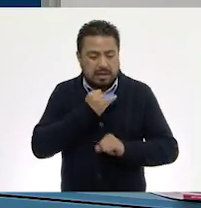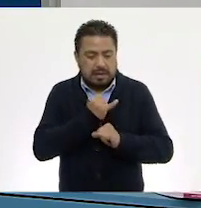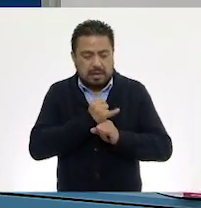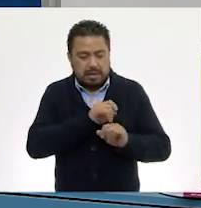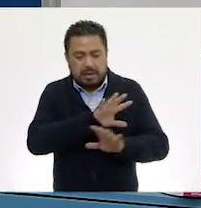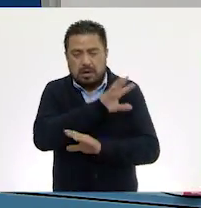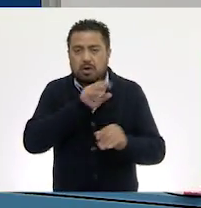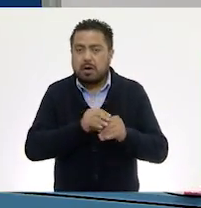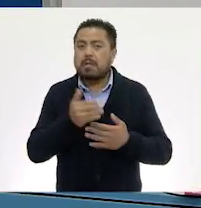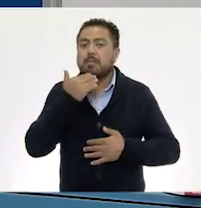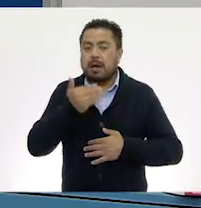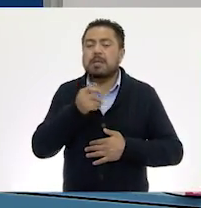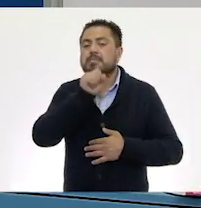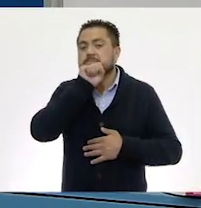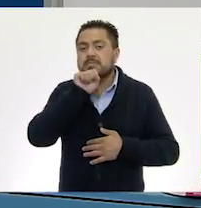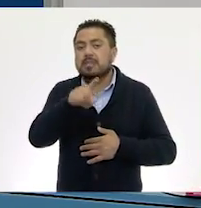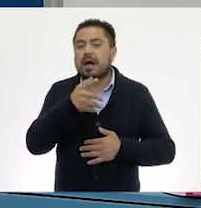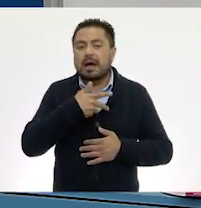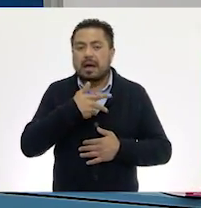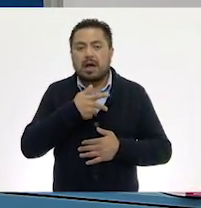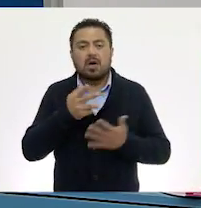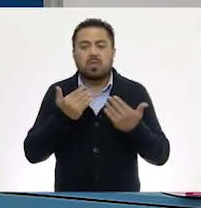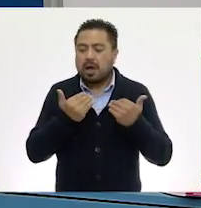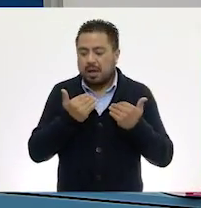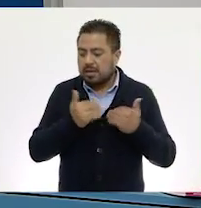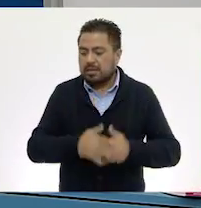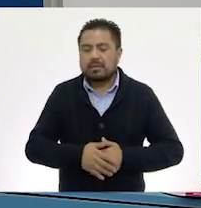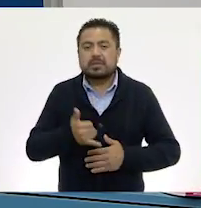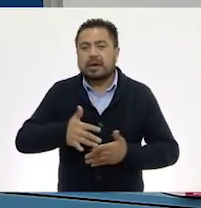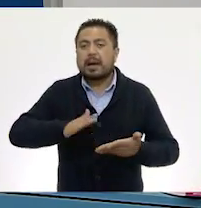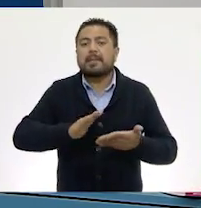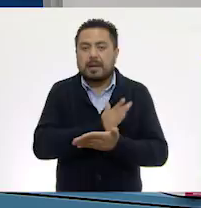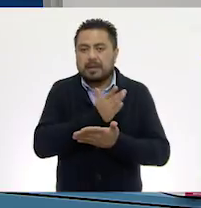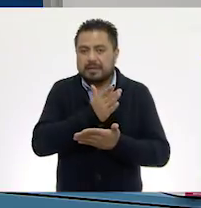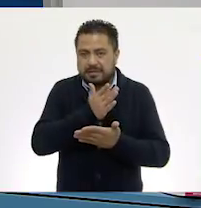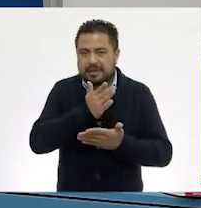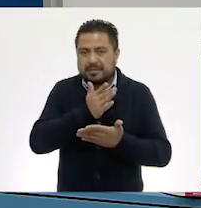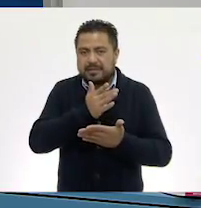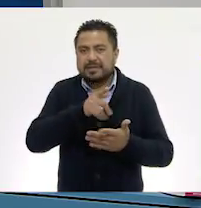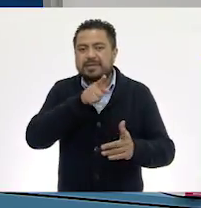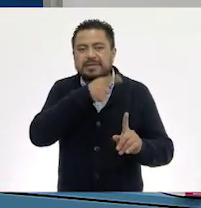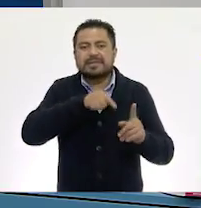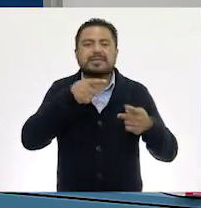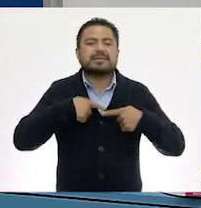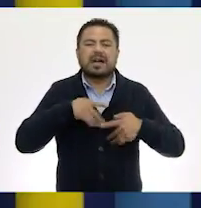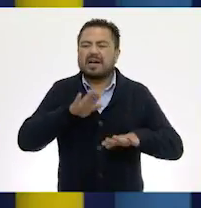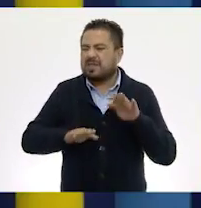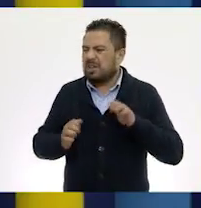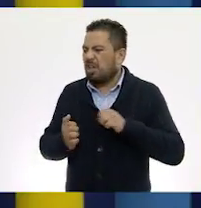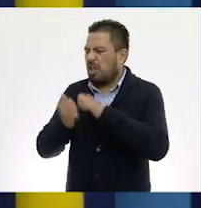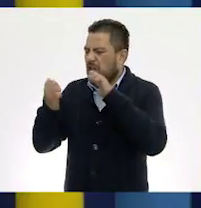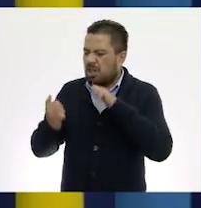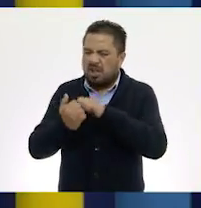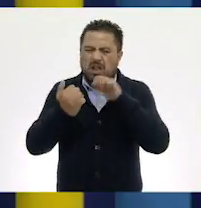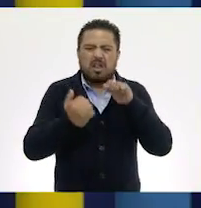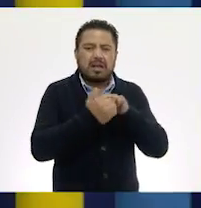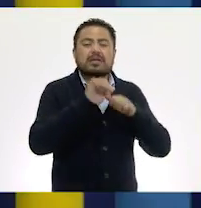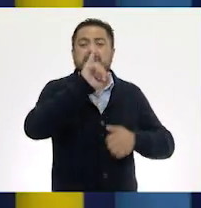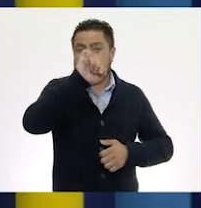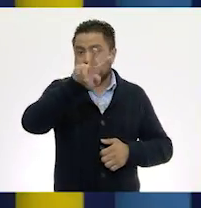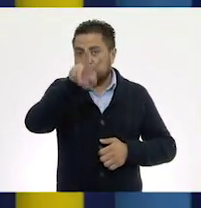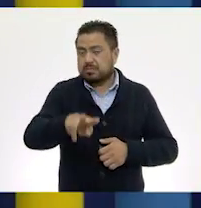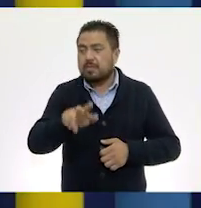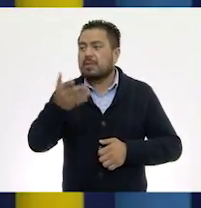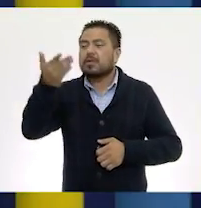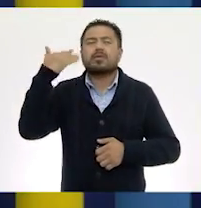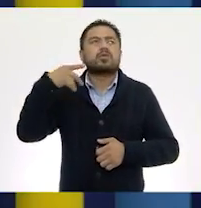es buena, también existe la que no lo es. Y hay gente que a veces quiere engañarte. Es cierto, la otra vez andaba